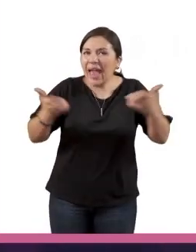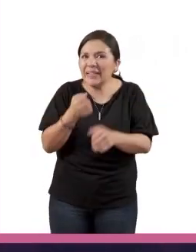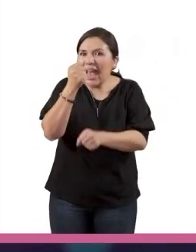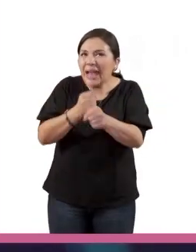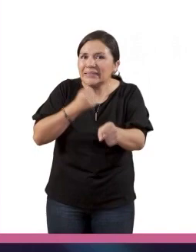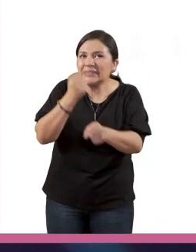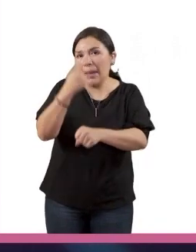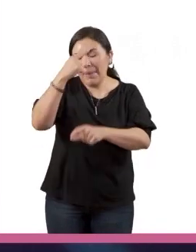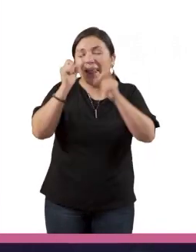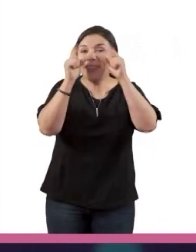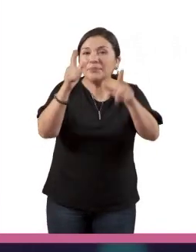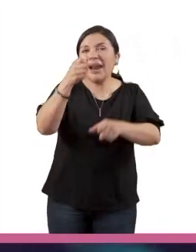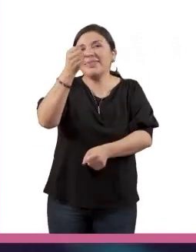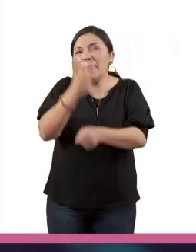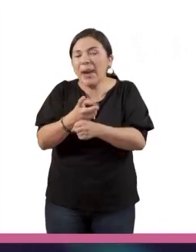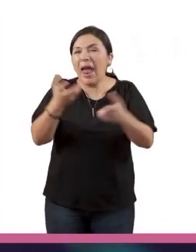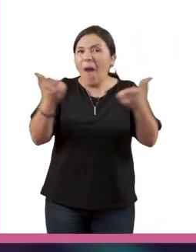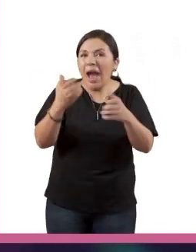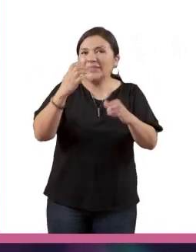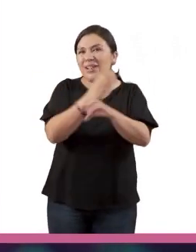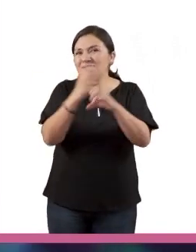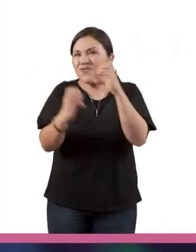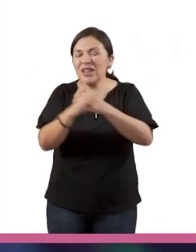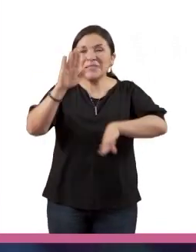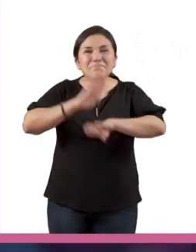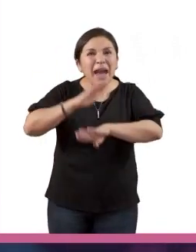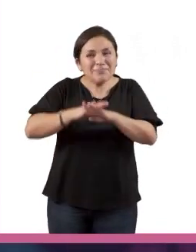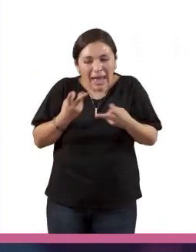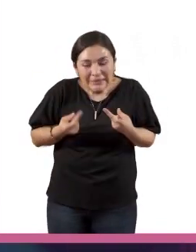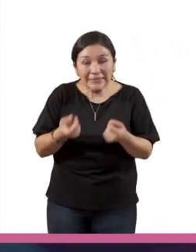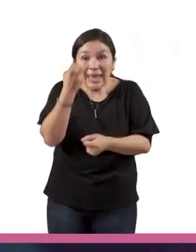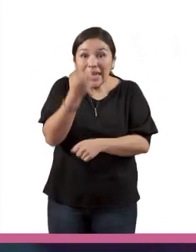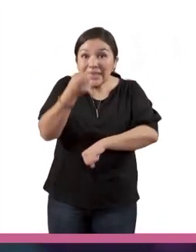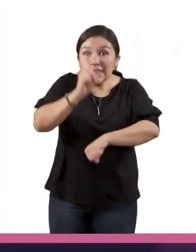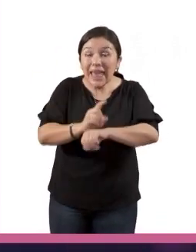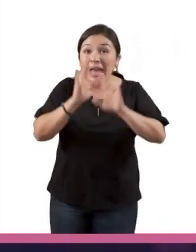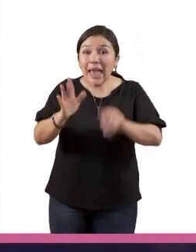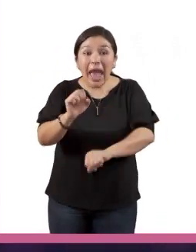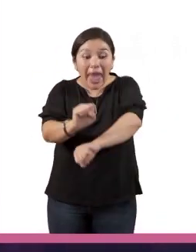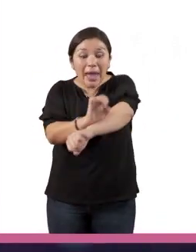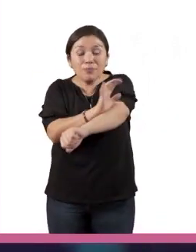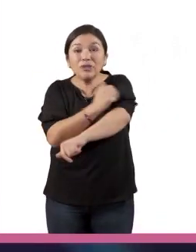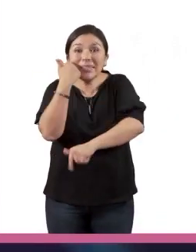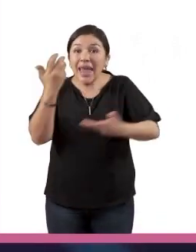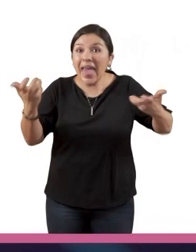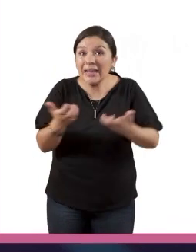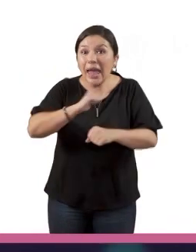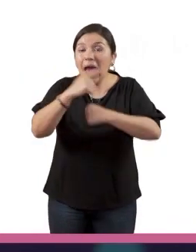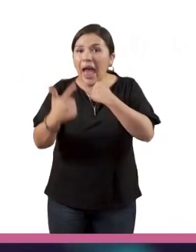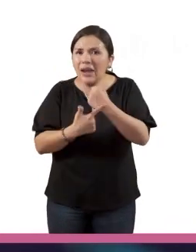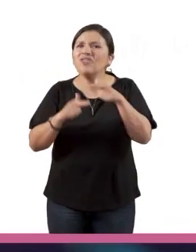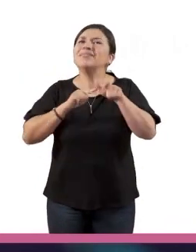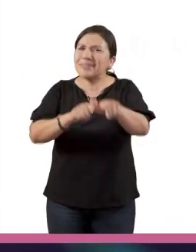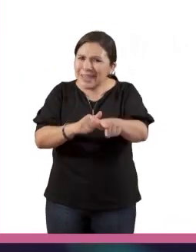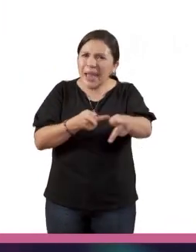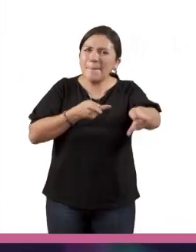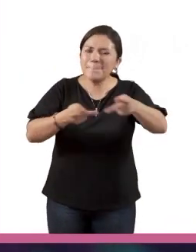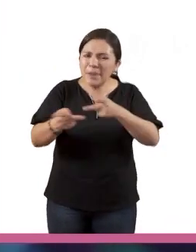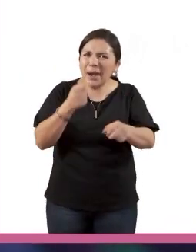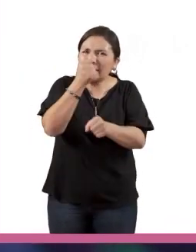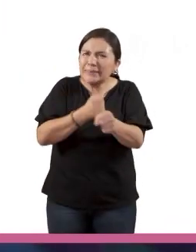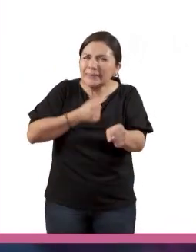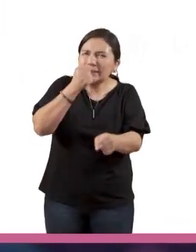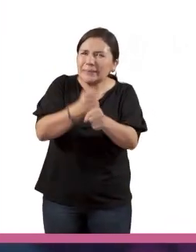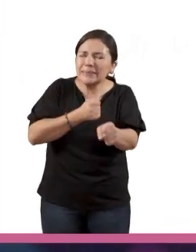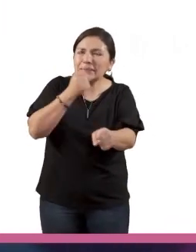día, de poner la alarma y de no ponerle aplazar, sino de despertarse ese día emocionados por hacerlo,